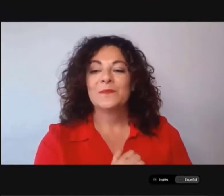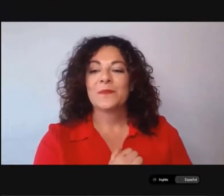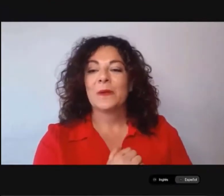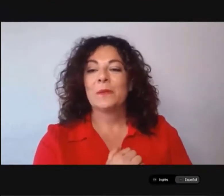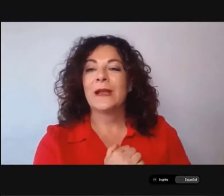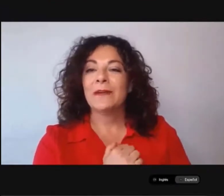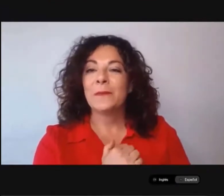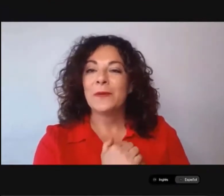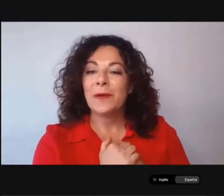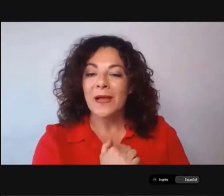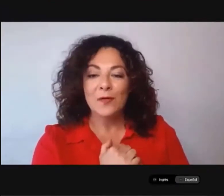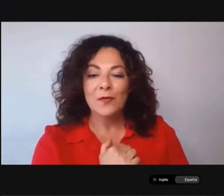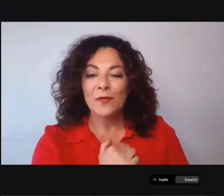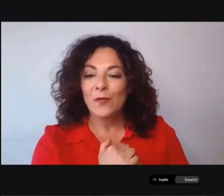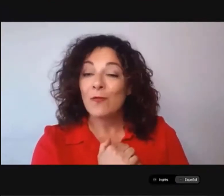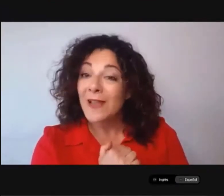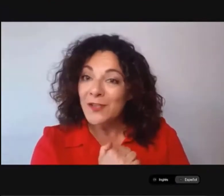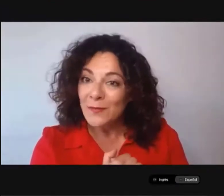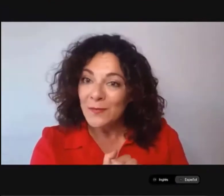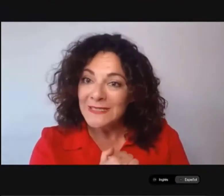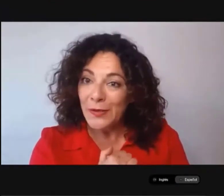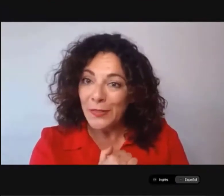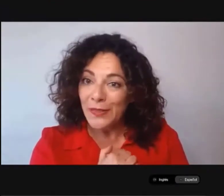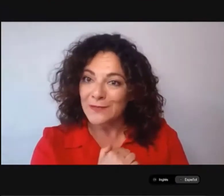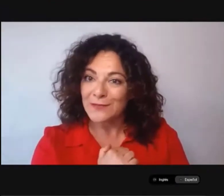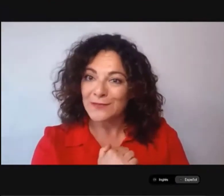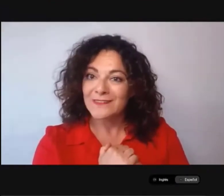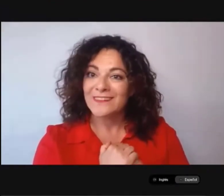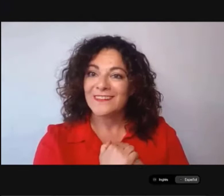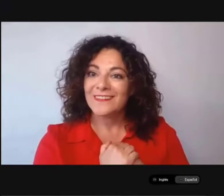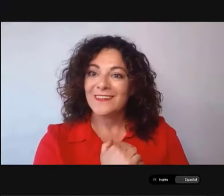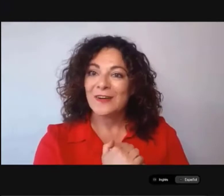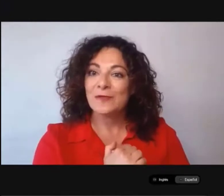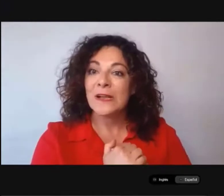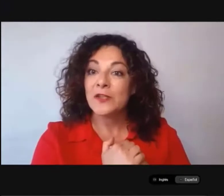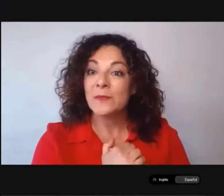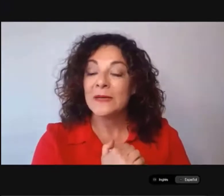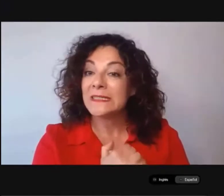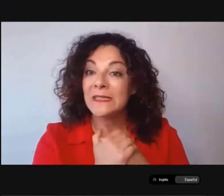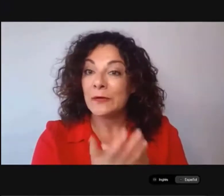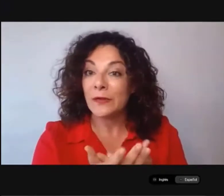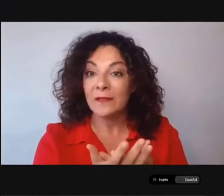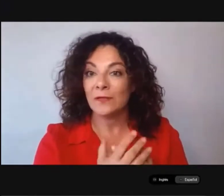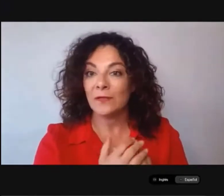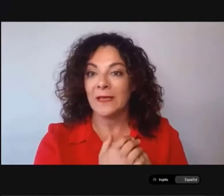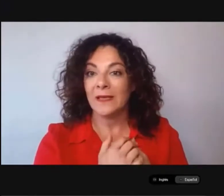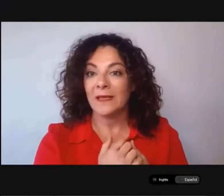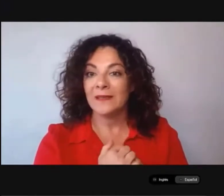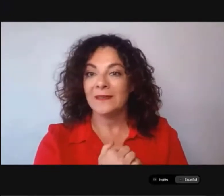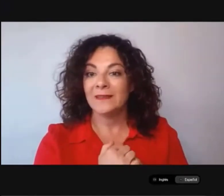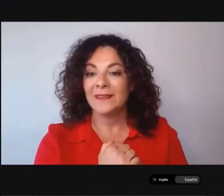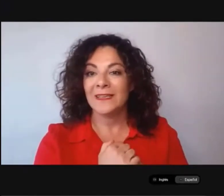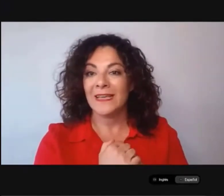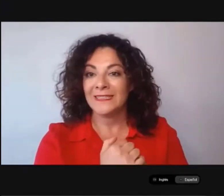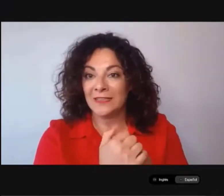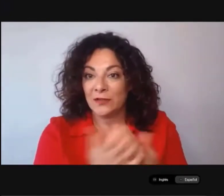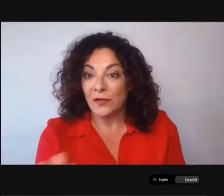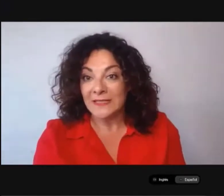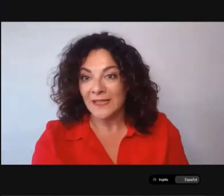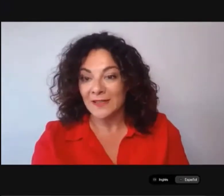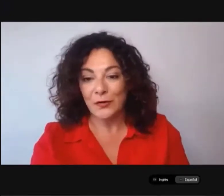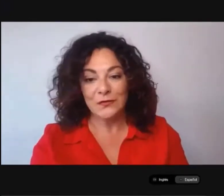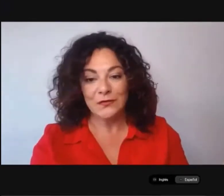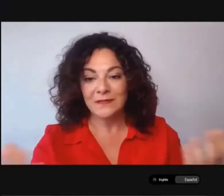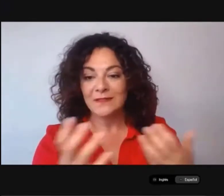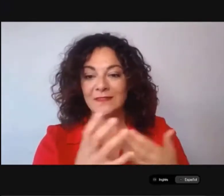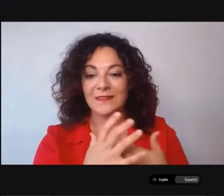Gracias por haber preparado un año más el cieto, un año más este proyecto que es de